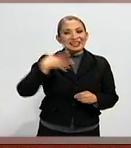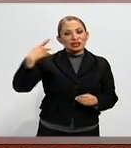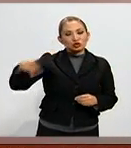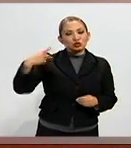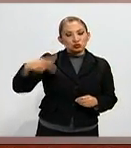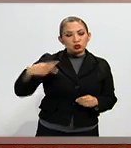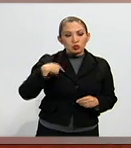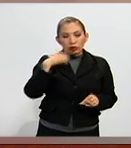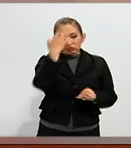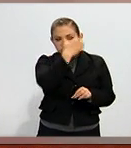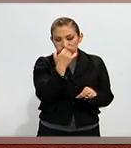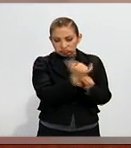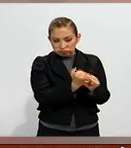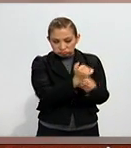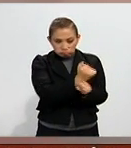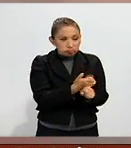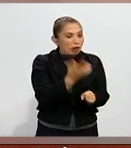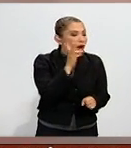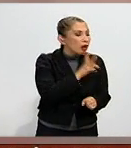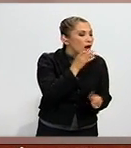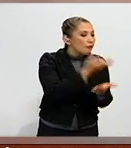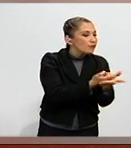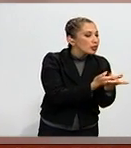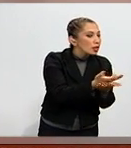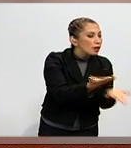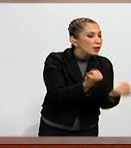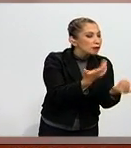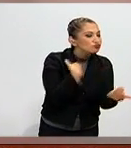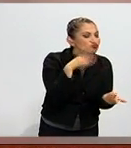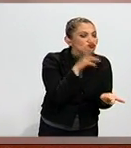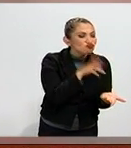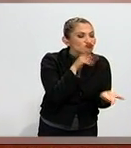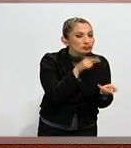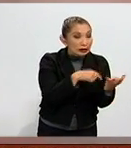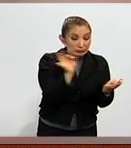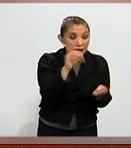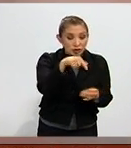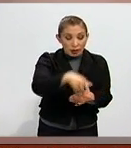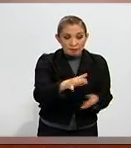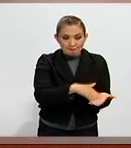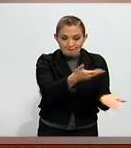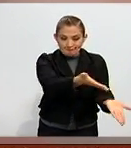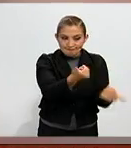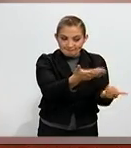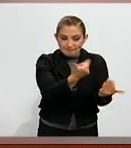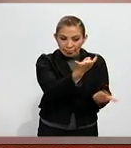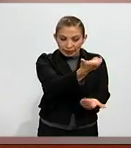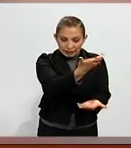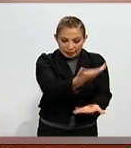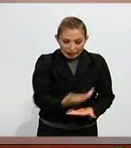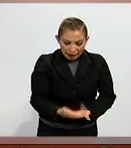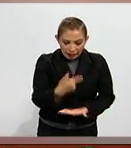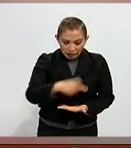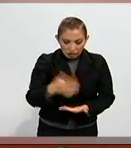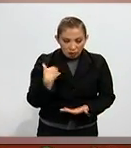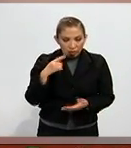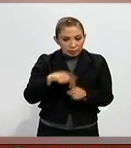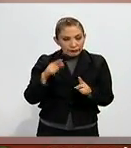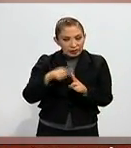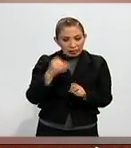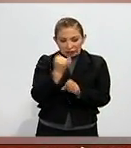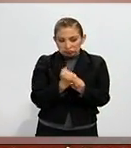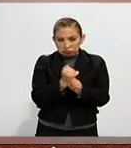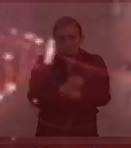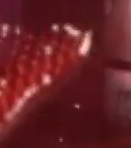auditorías abiertas, en ese proceso hoy podríamos empezar a solicitar y invocando los acuerdos amplios de intercambio de